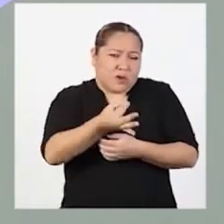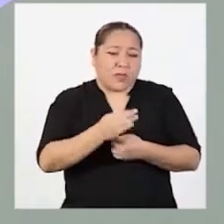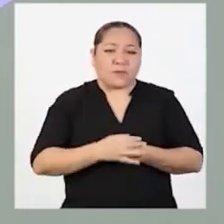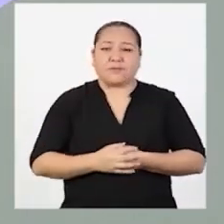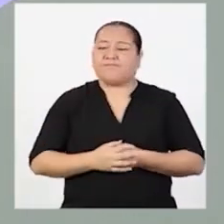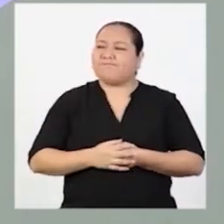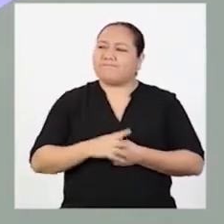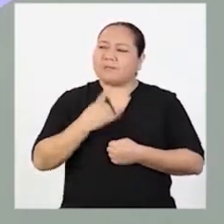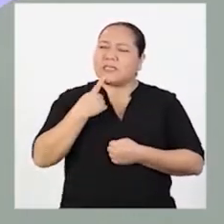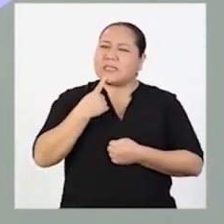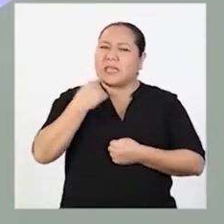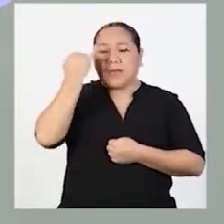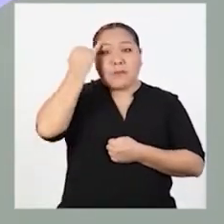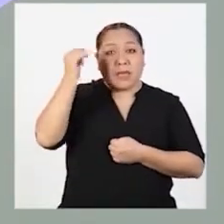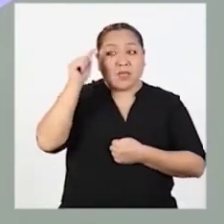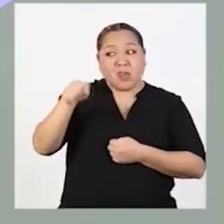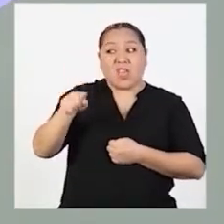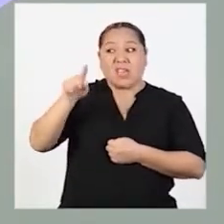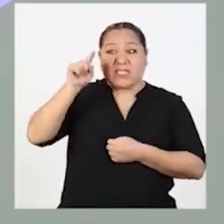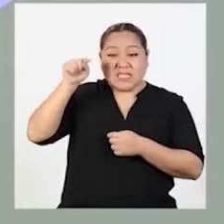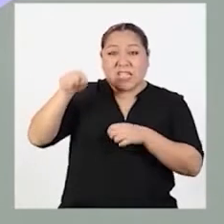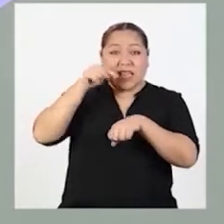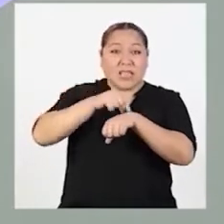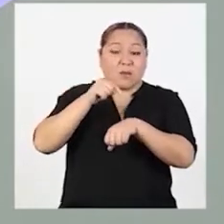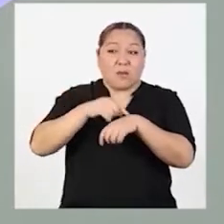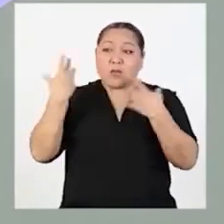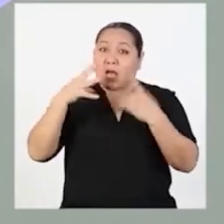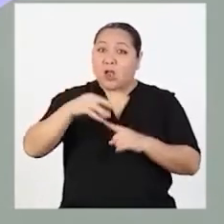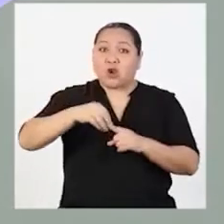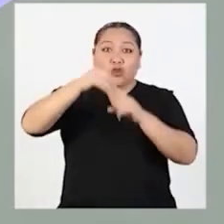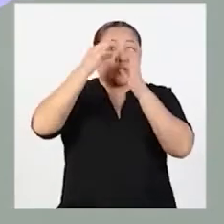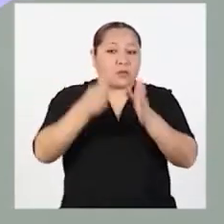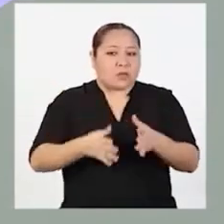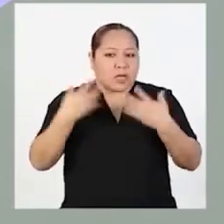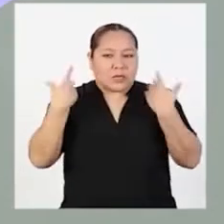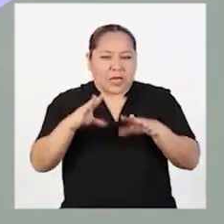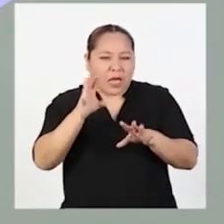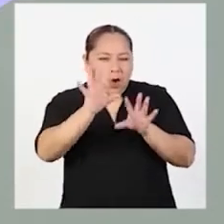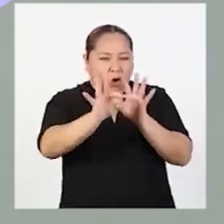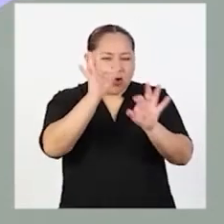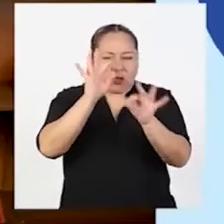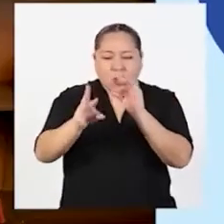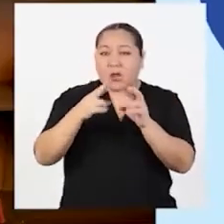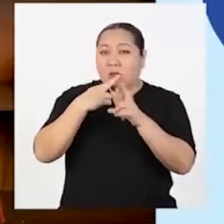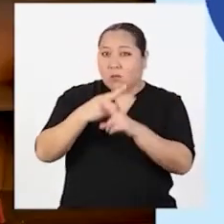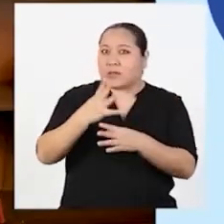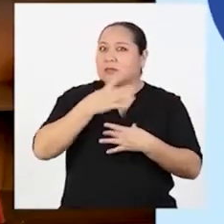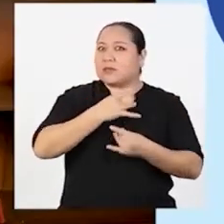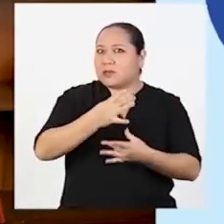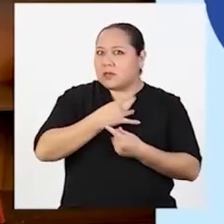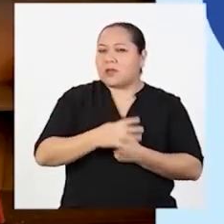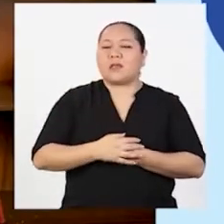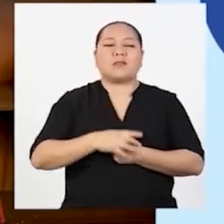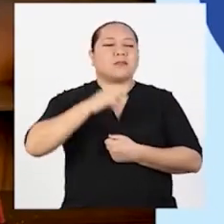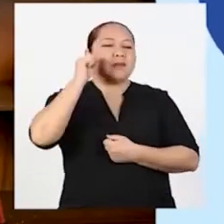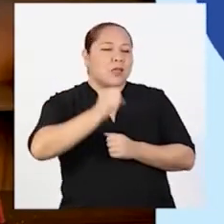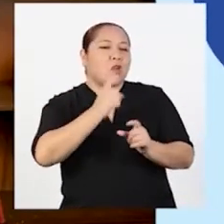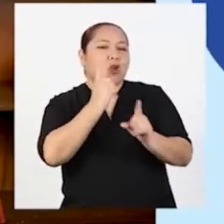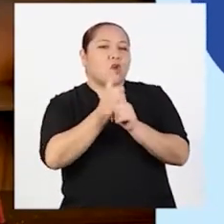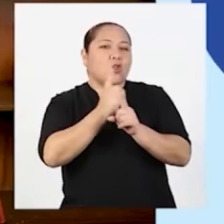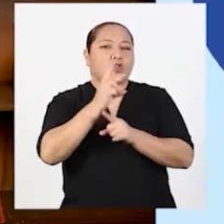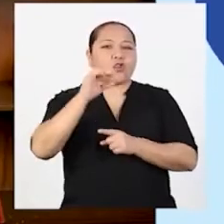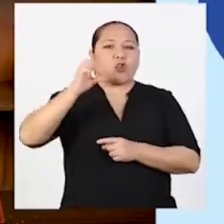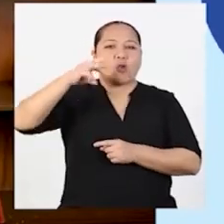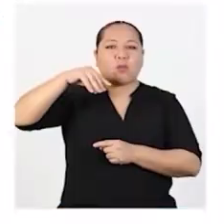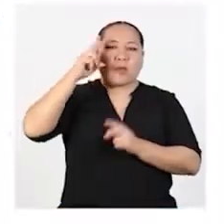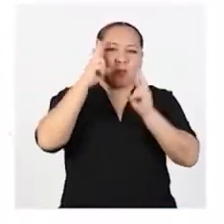imagino que desde ese entonces los especialistas ya estaban llegando a conclusiones interesantes, profesor. Así es, Romina. Miremos este